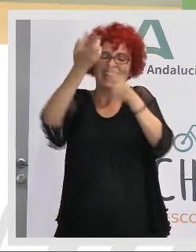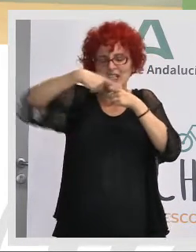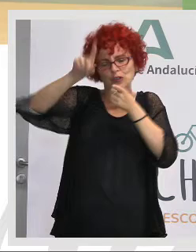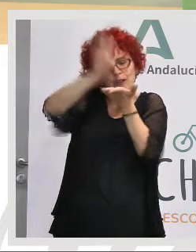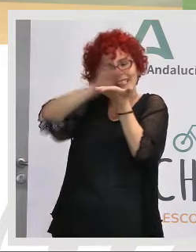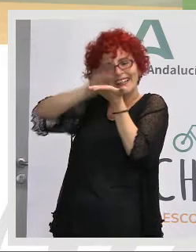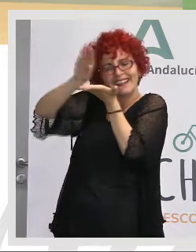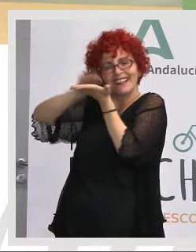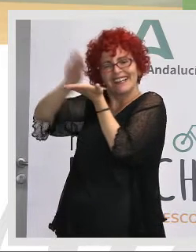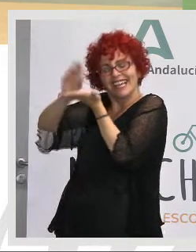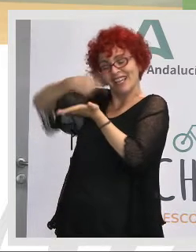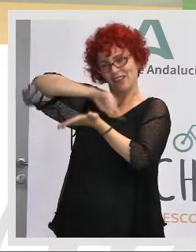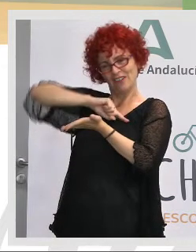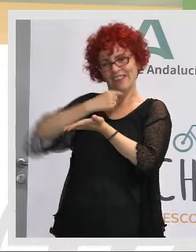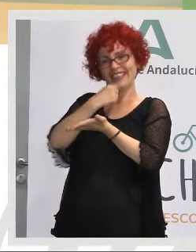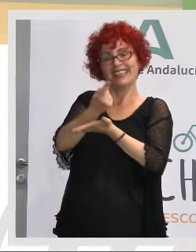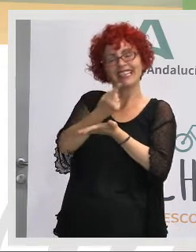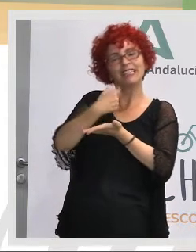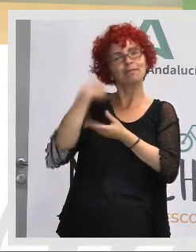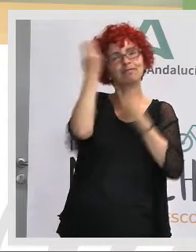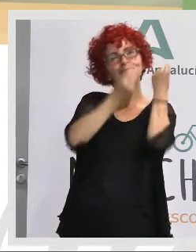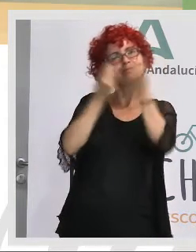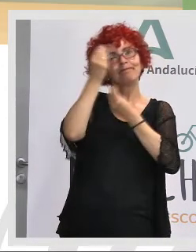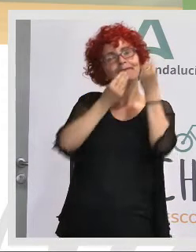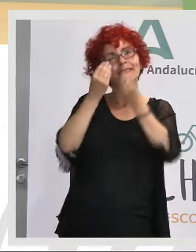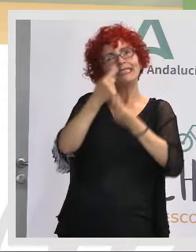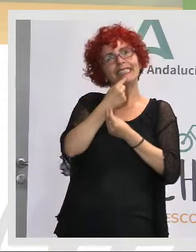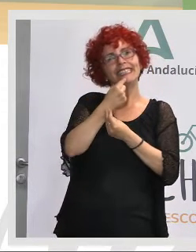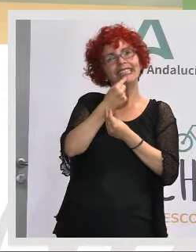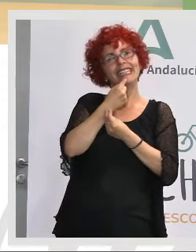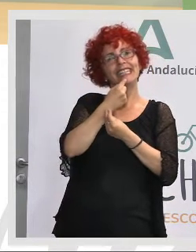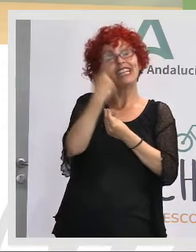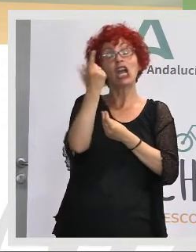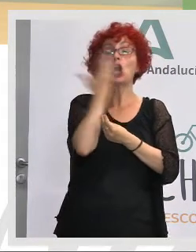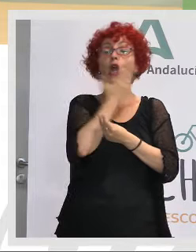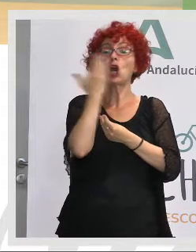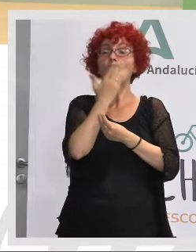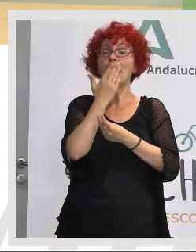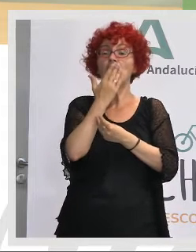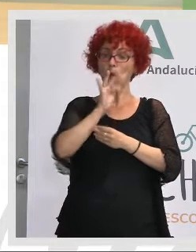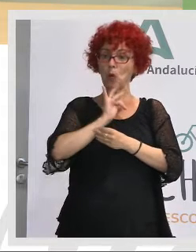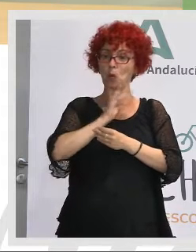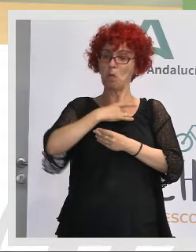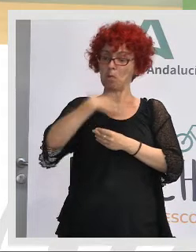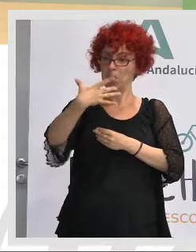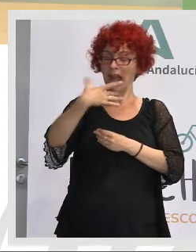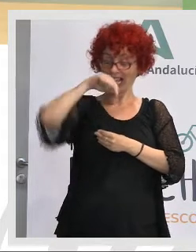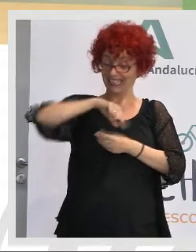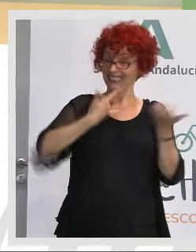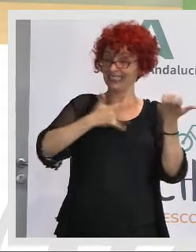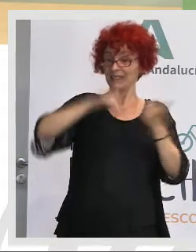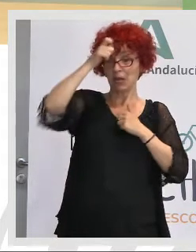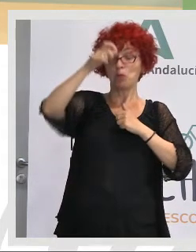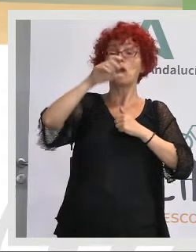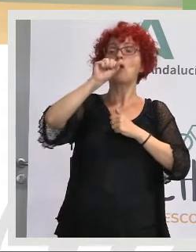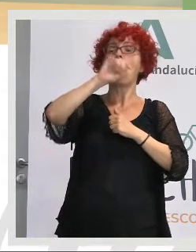recogido. Creo que tenemos que decir que el Colegio Cruz Blanca de Andalcóllar de la provincia de Sevilla,